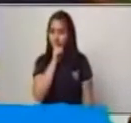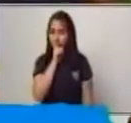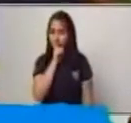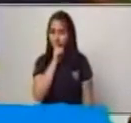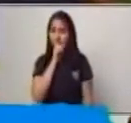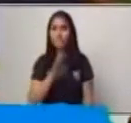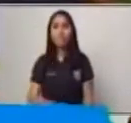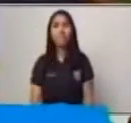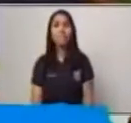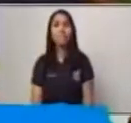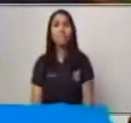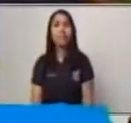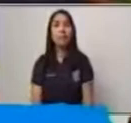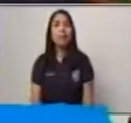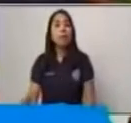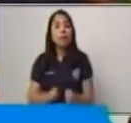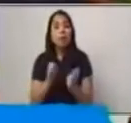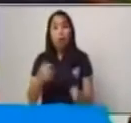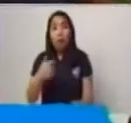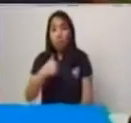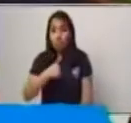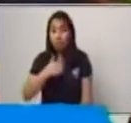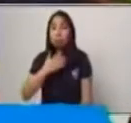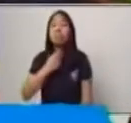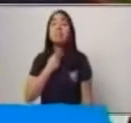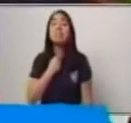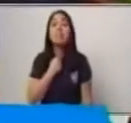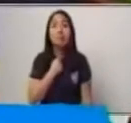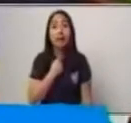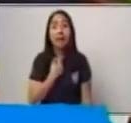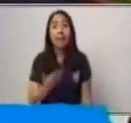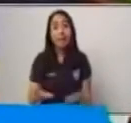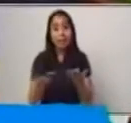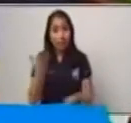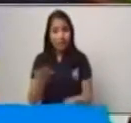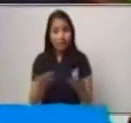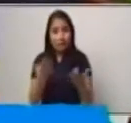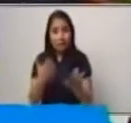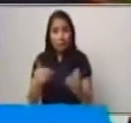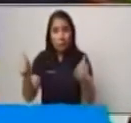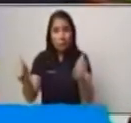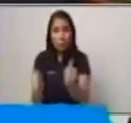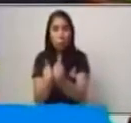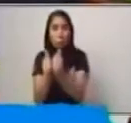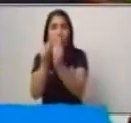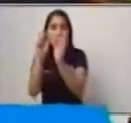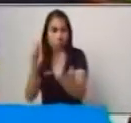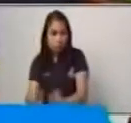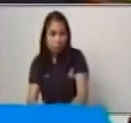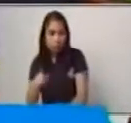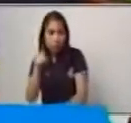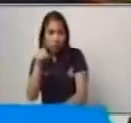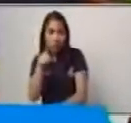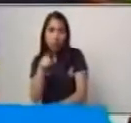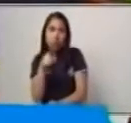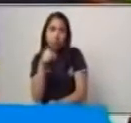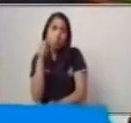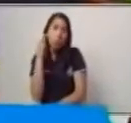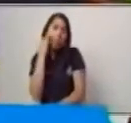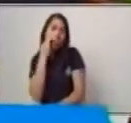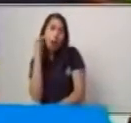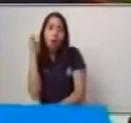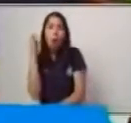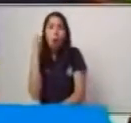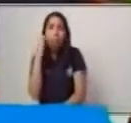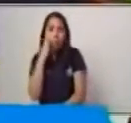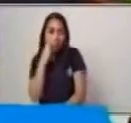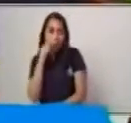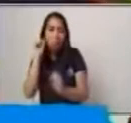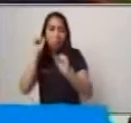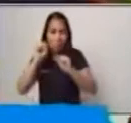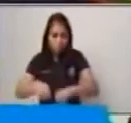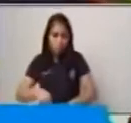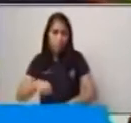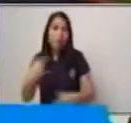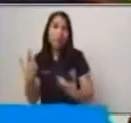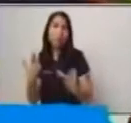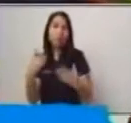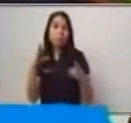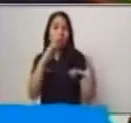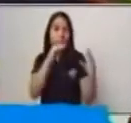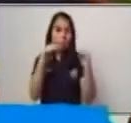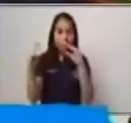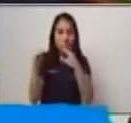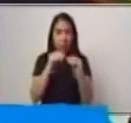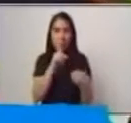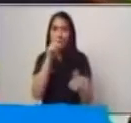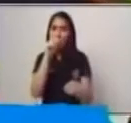persona que estás en casa pudieras discutir unos 5 segundos acerca del poema. ¿A qué crees que se refiere cuando habla del